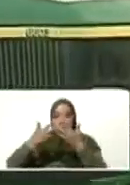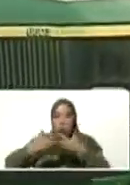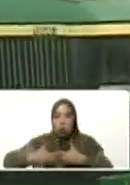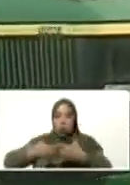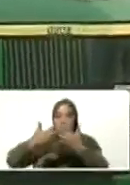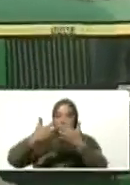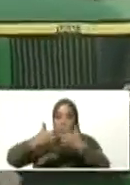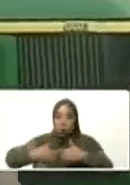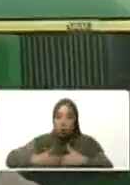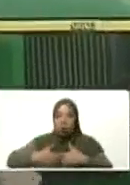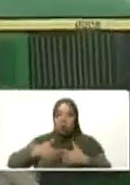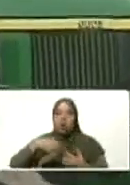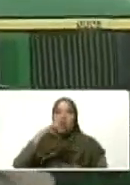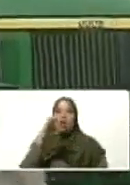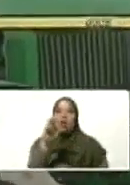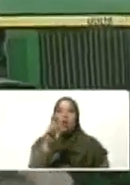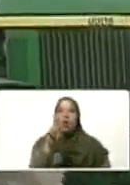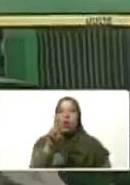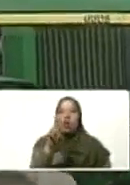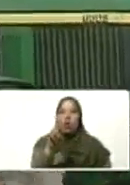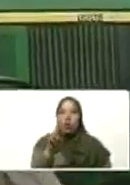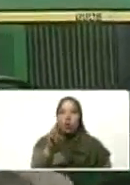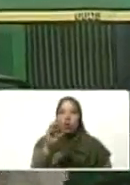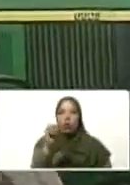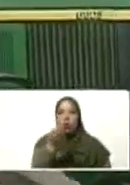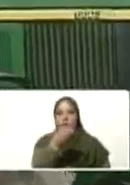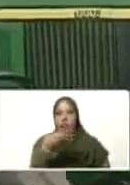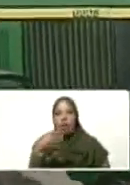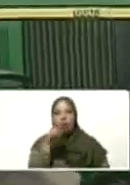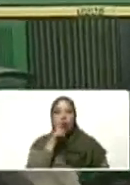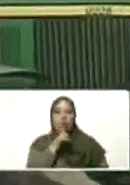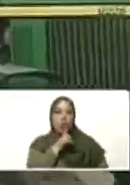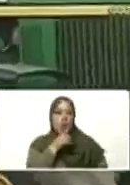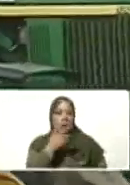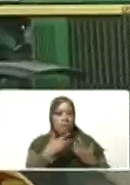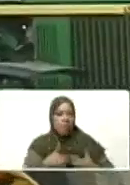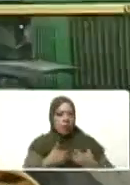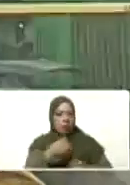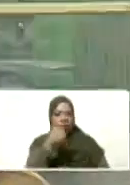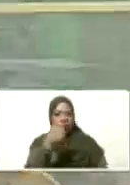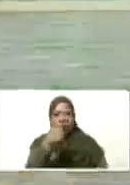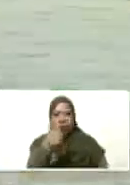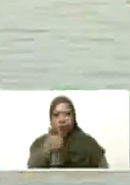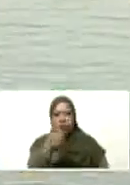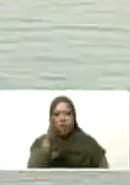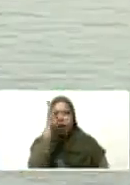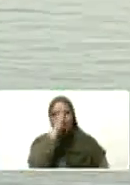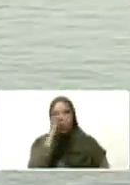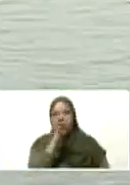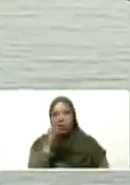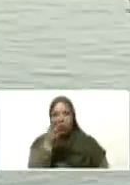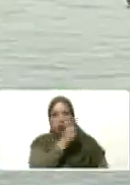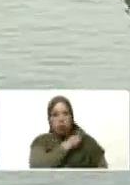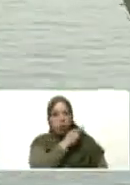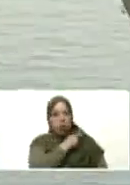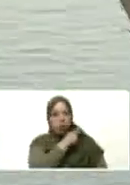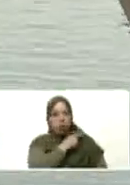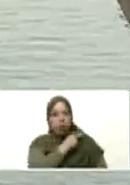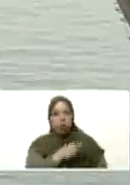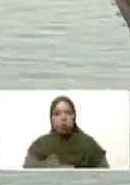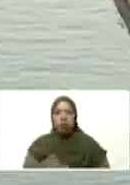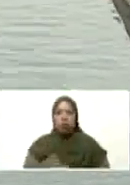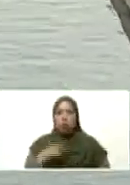Branco, a Etmar, su alma, su creador, gran productor de esta